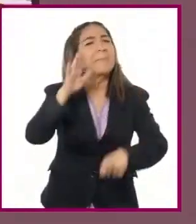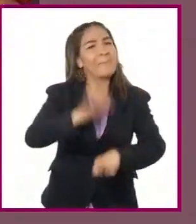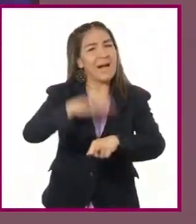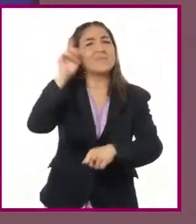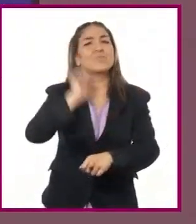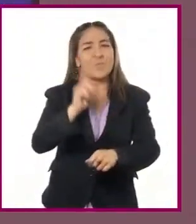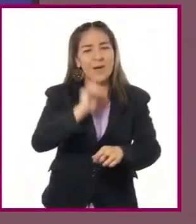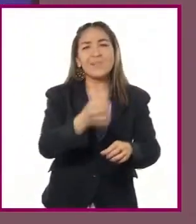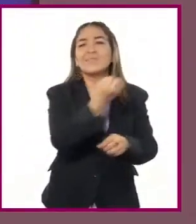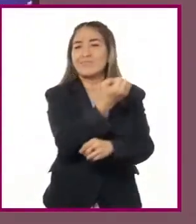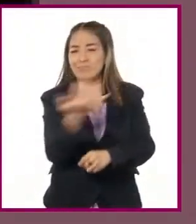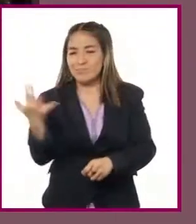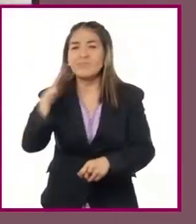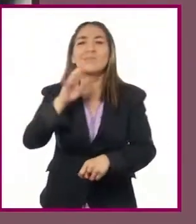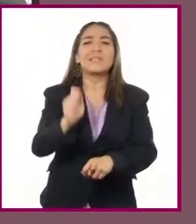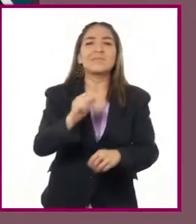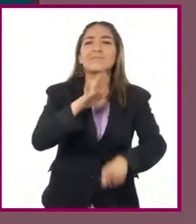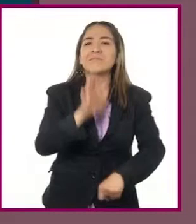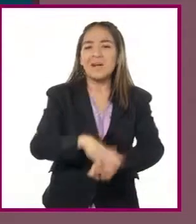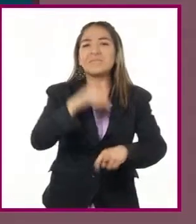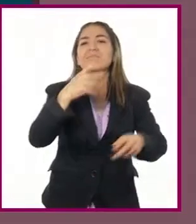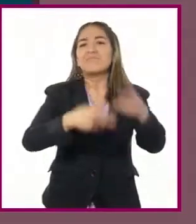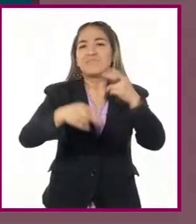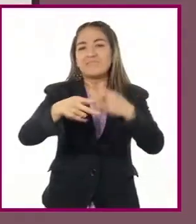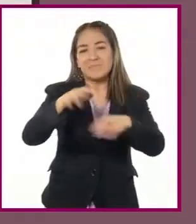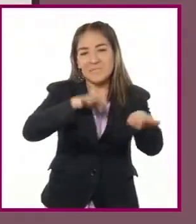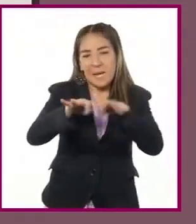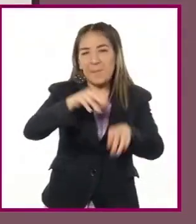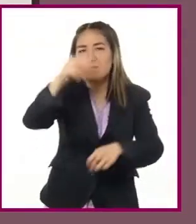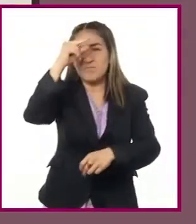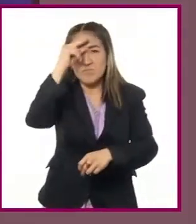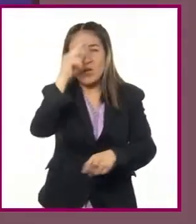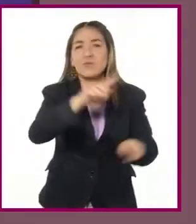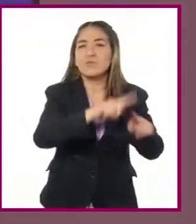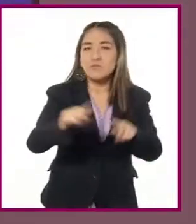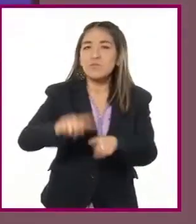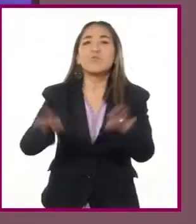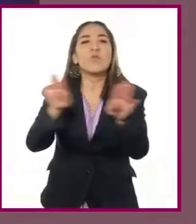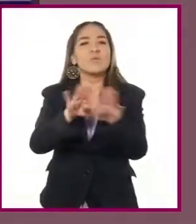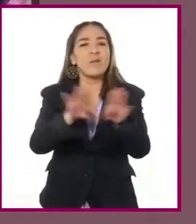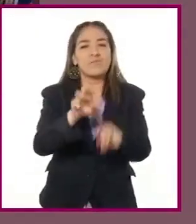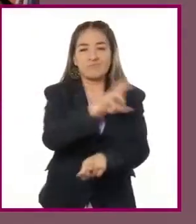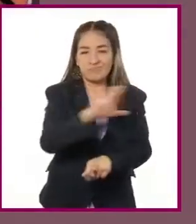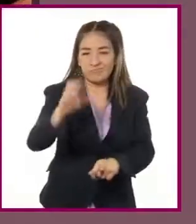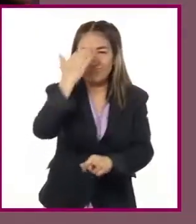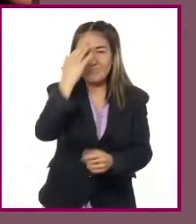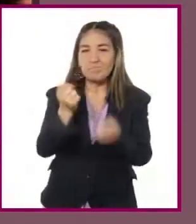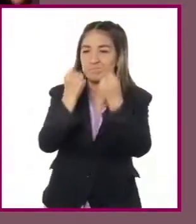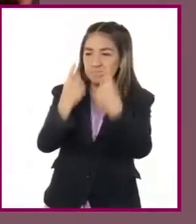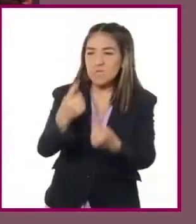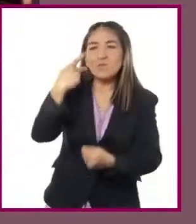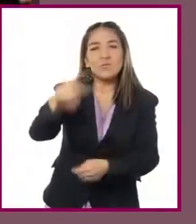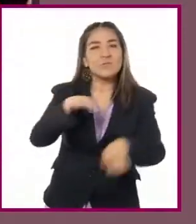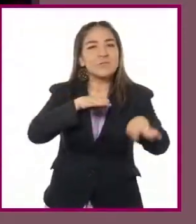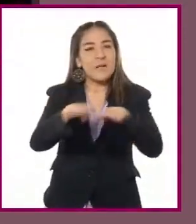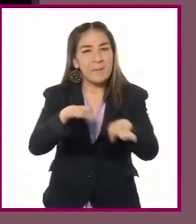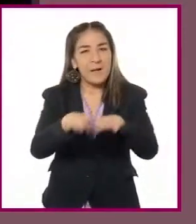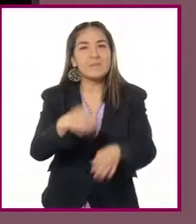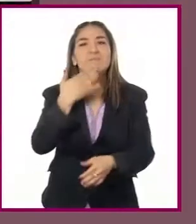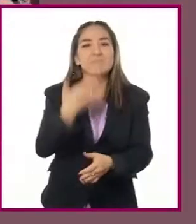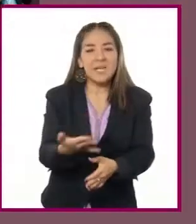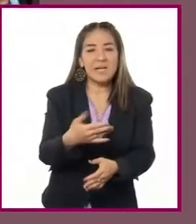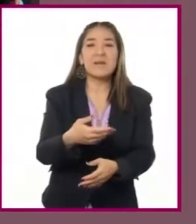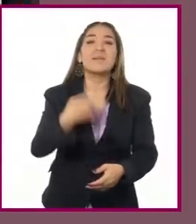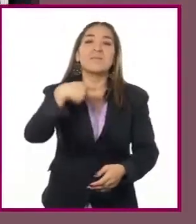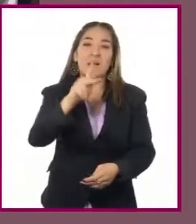abierto paso en su época y en diferentes áreas, alcanzando el reconocimiento de sus logros, aunque no en su momento en